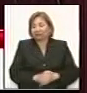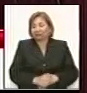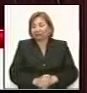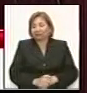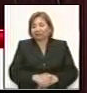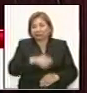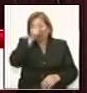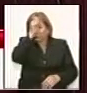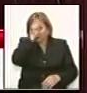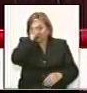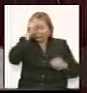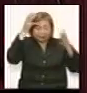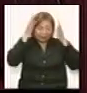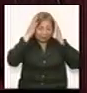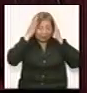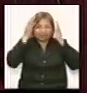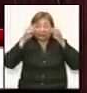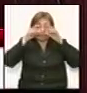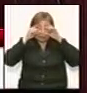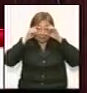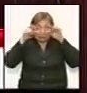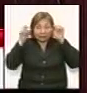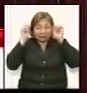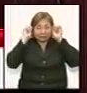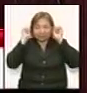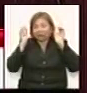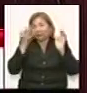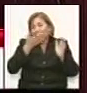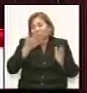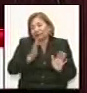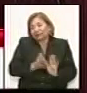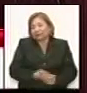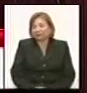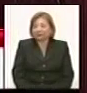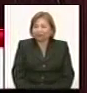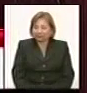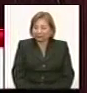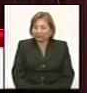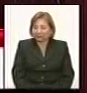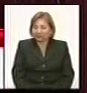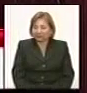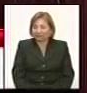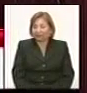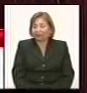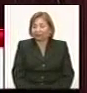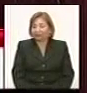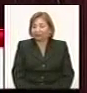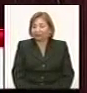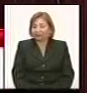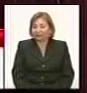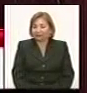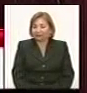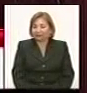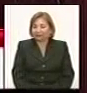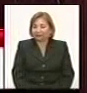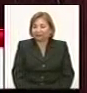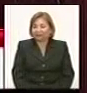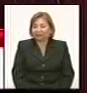con un gorrito o con gafas oscuras, ¿no? Bueno, sí. Pero cuadro. Sí, bueno. Porque van a tener